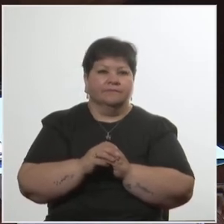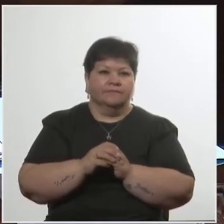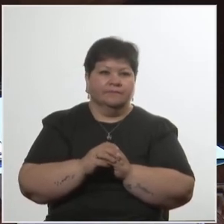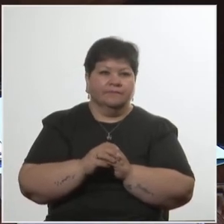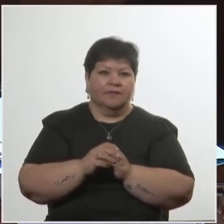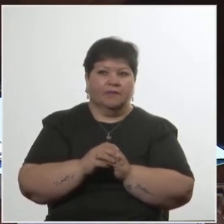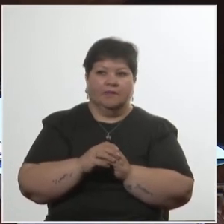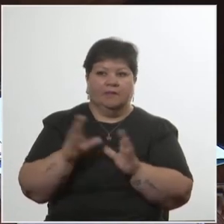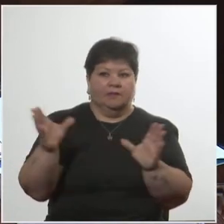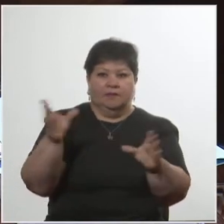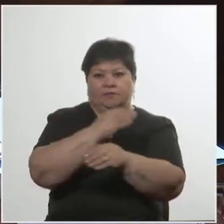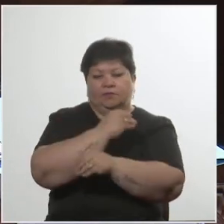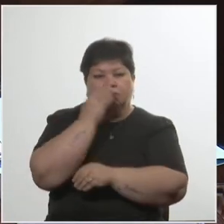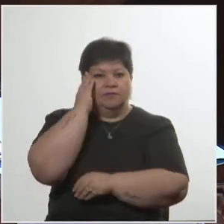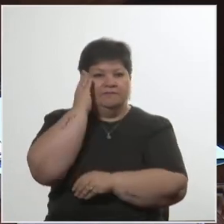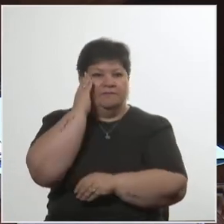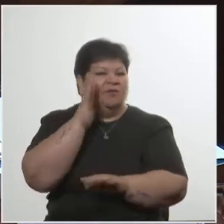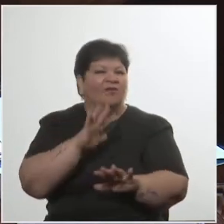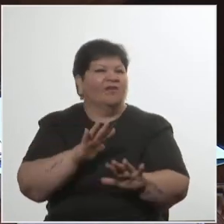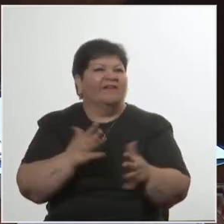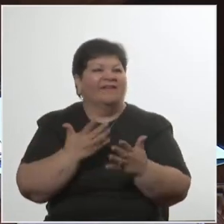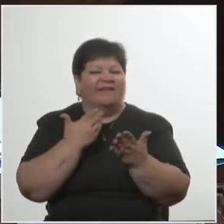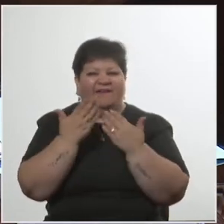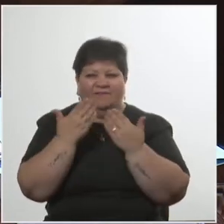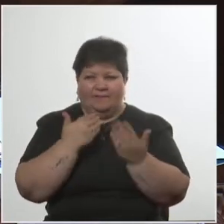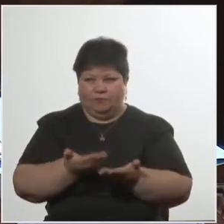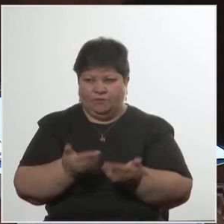todos sabemos de que estamos hablando